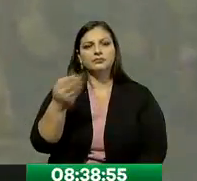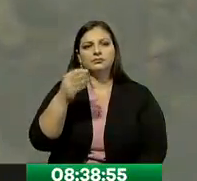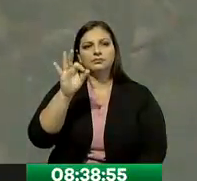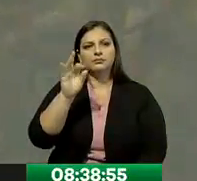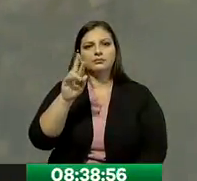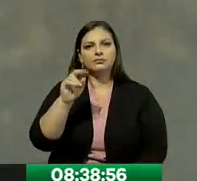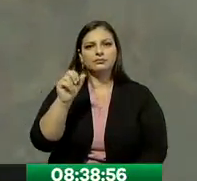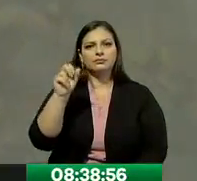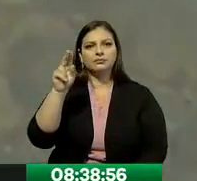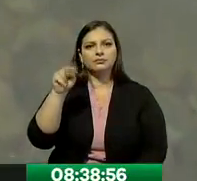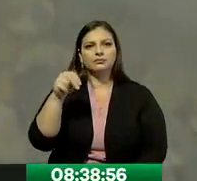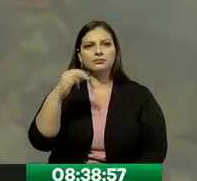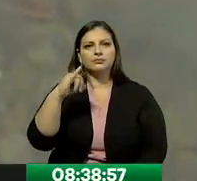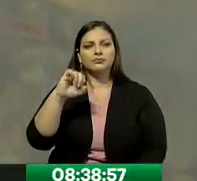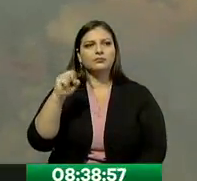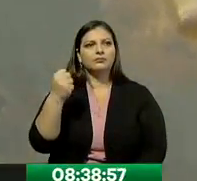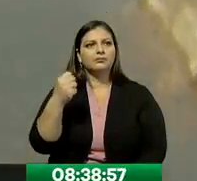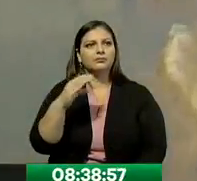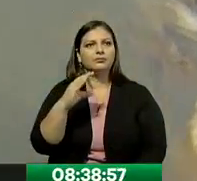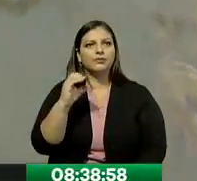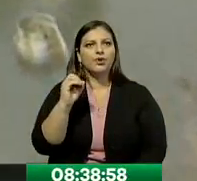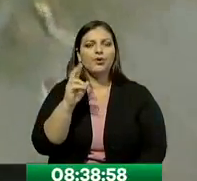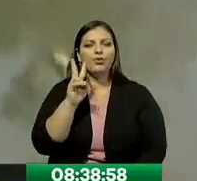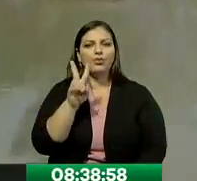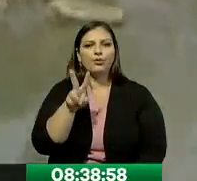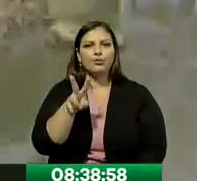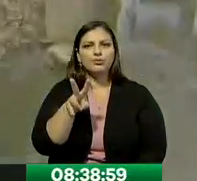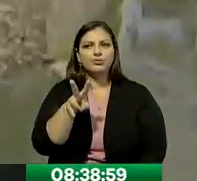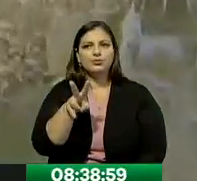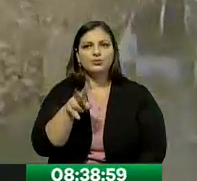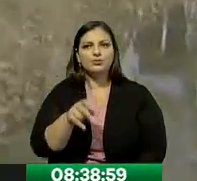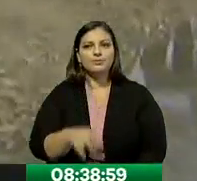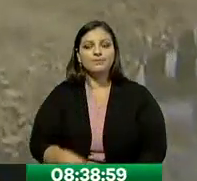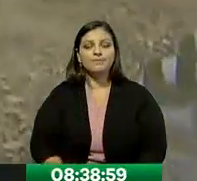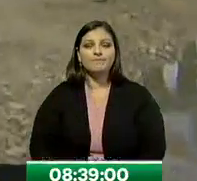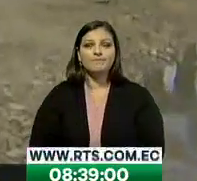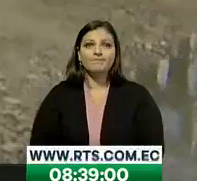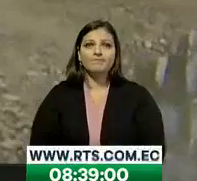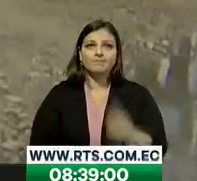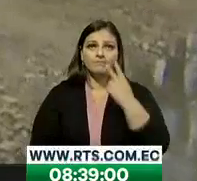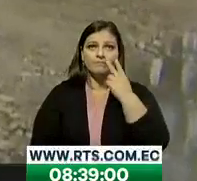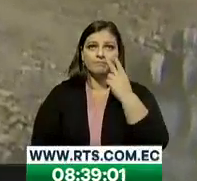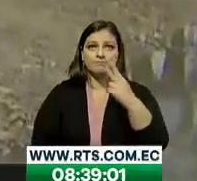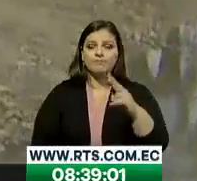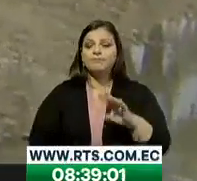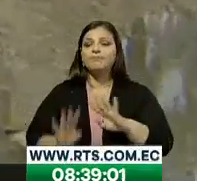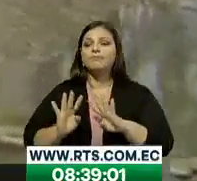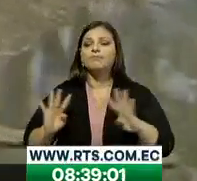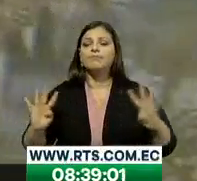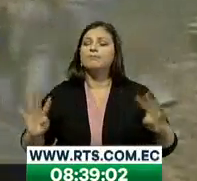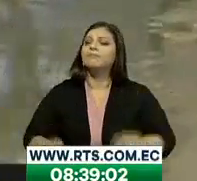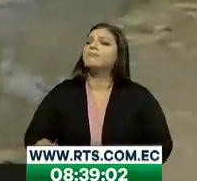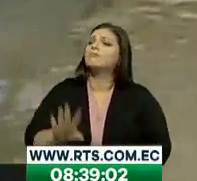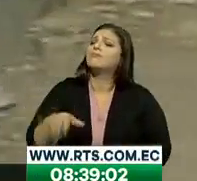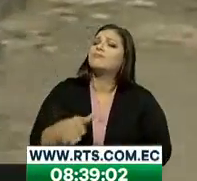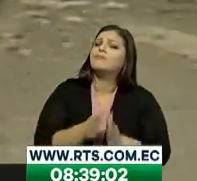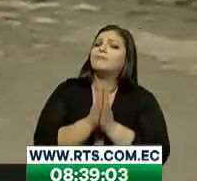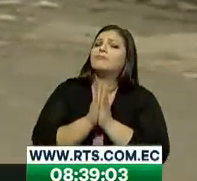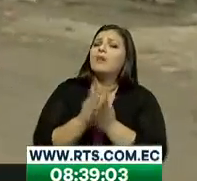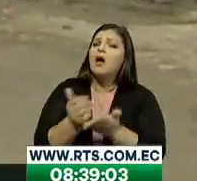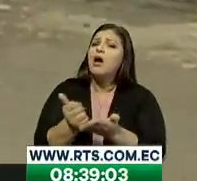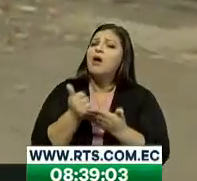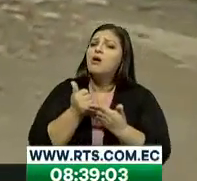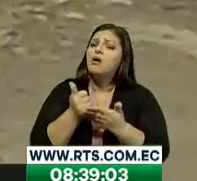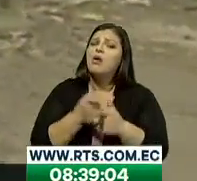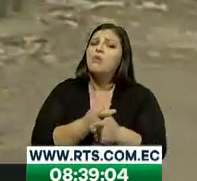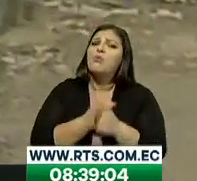ya que como ustedes ven los moradores se han acercado porque necesitan una solución inmediata dónde